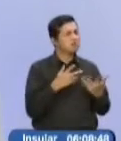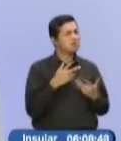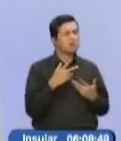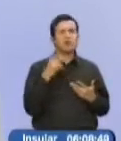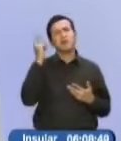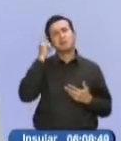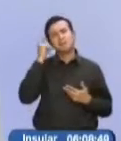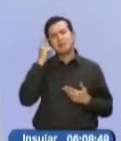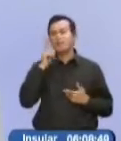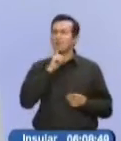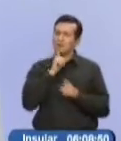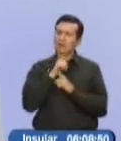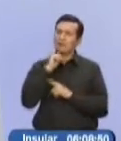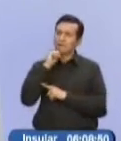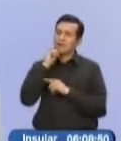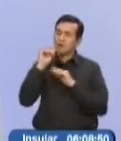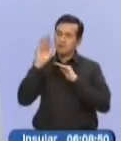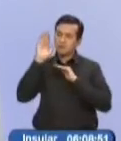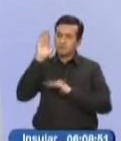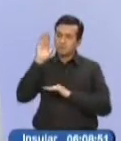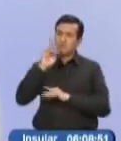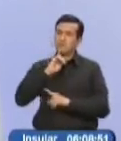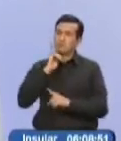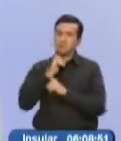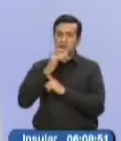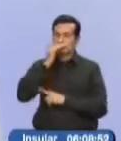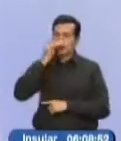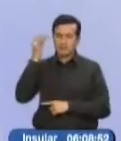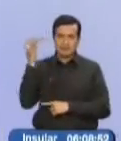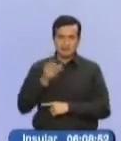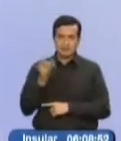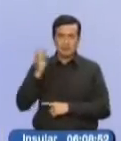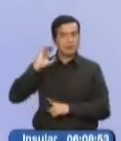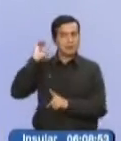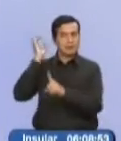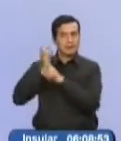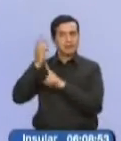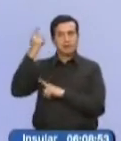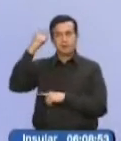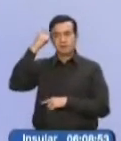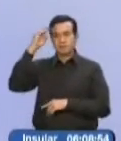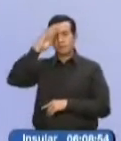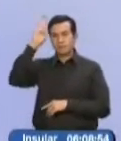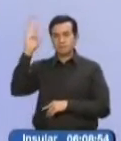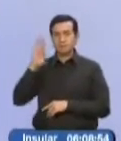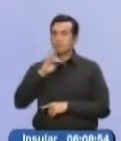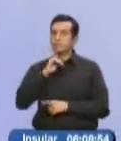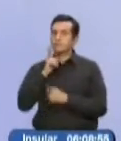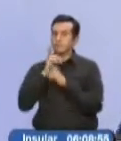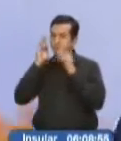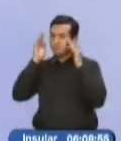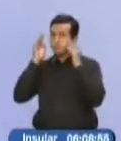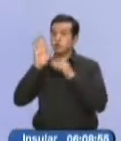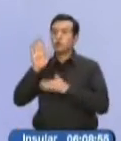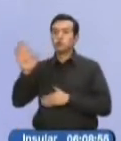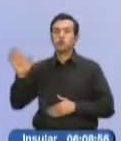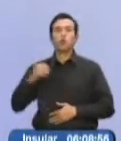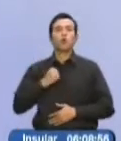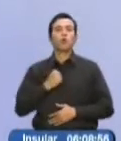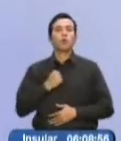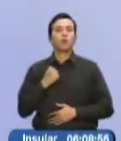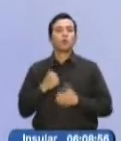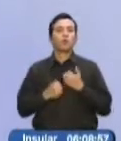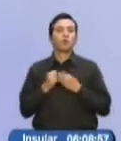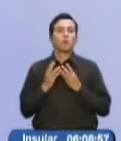más compromiso. En eso sí creo que podemos decirlo de una forma crítica. El gobierno brasileño apunta más primero a resolver, obviamente,